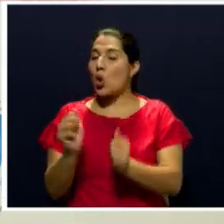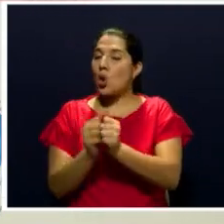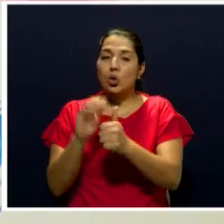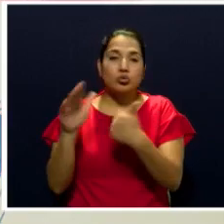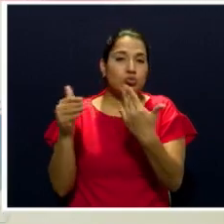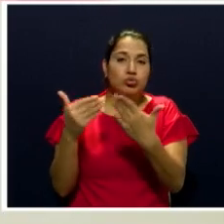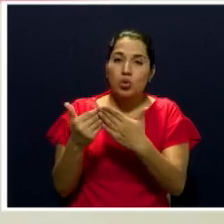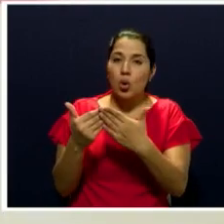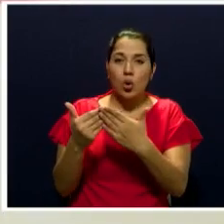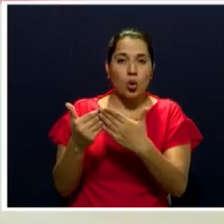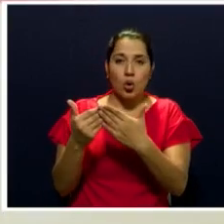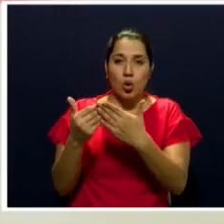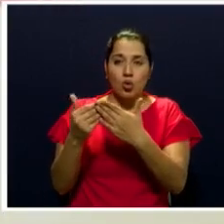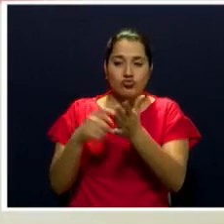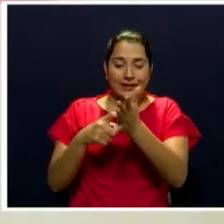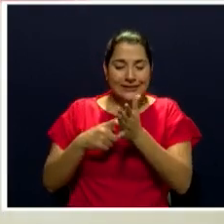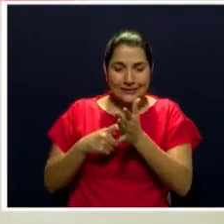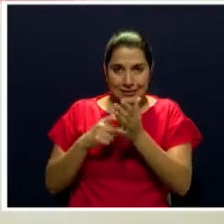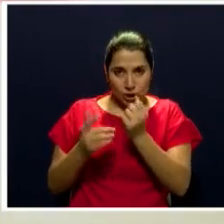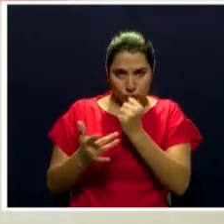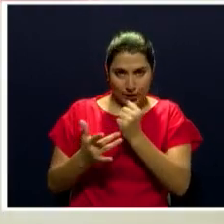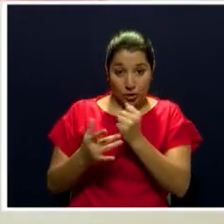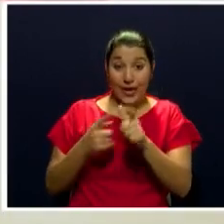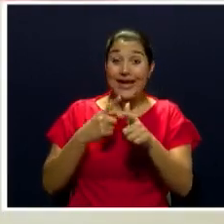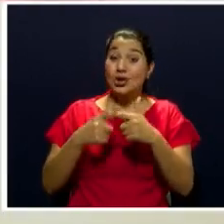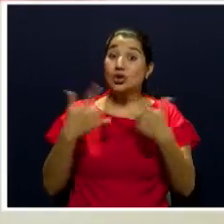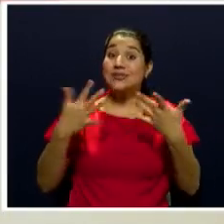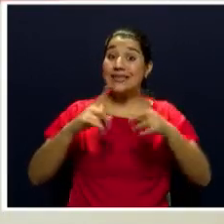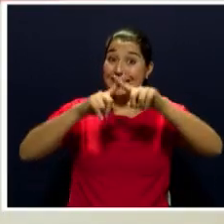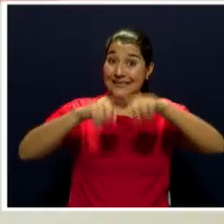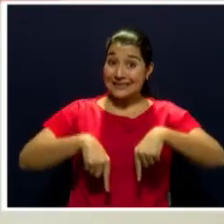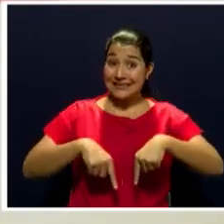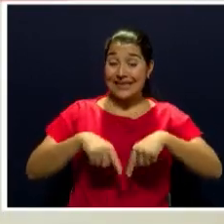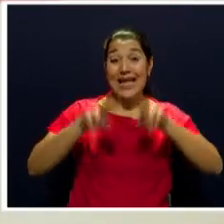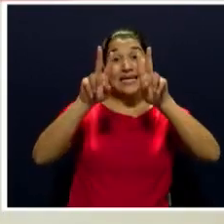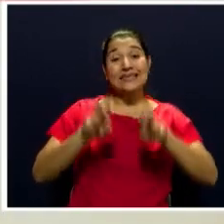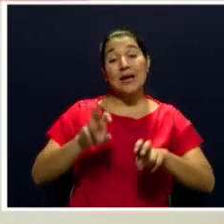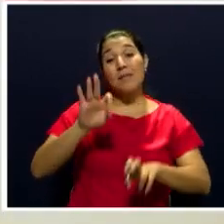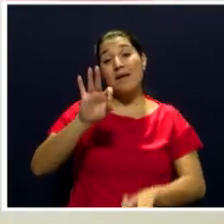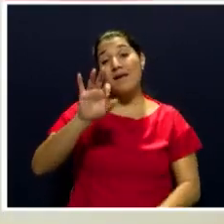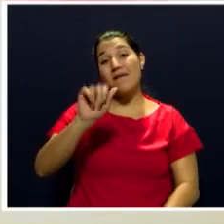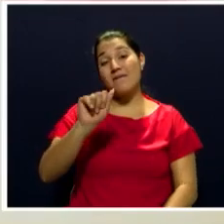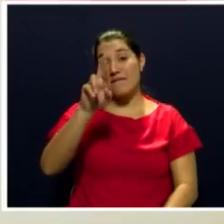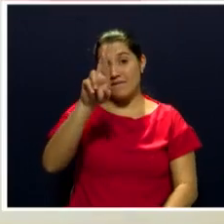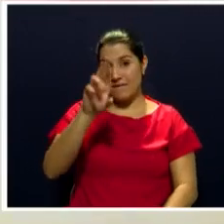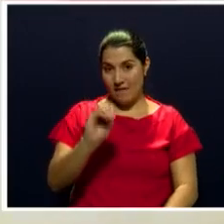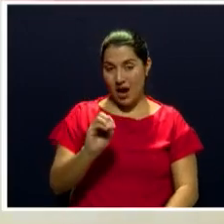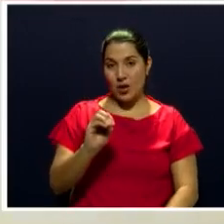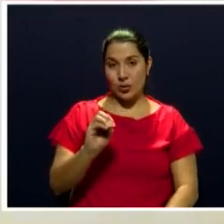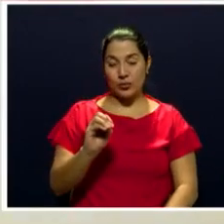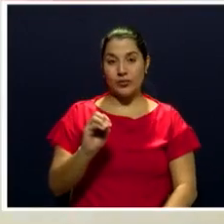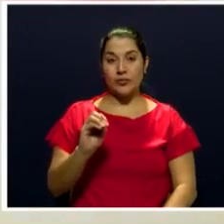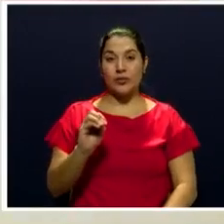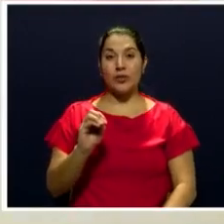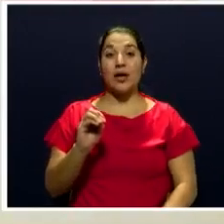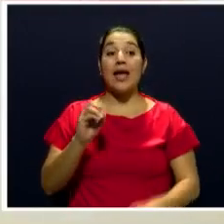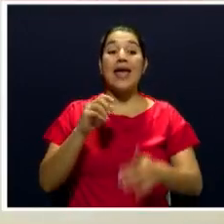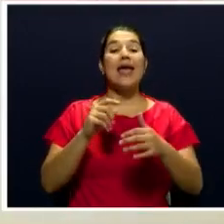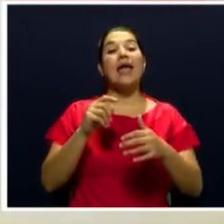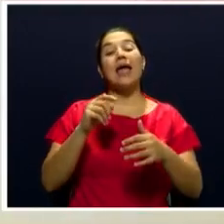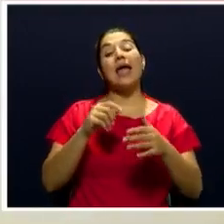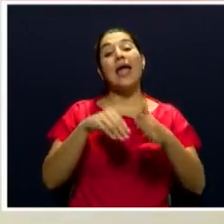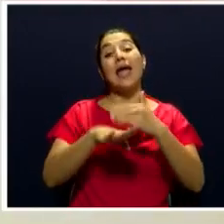que entonces se suspende la aplicación de las pruebas Faro para el año 2021 en primaria, en